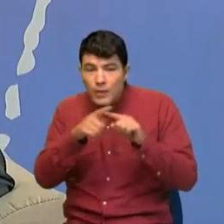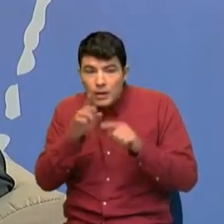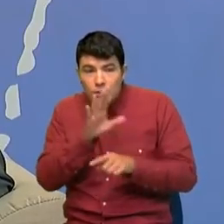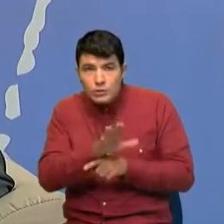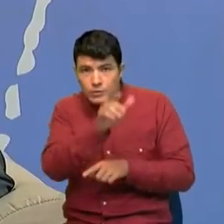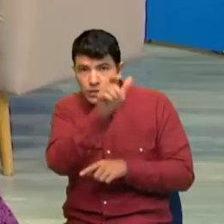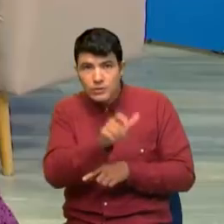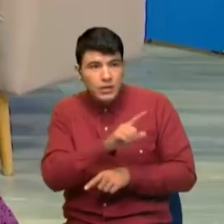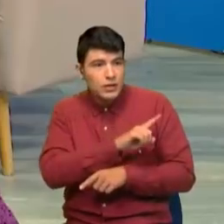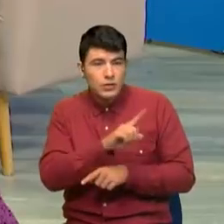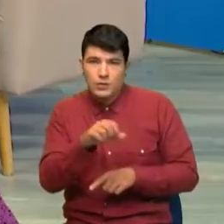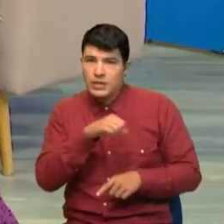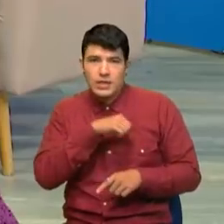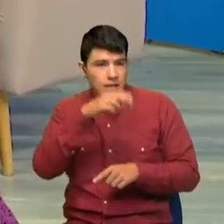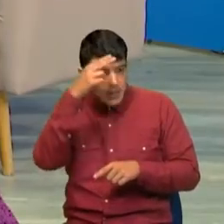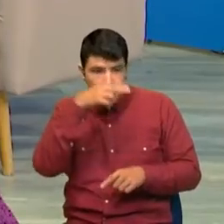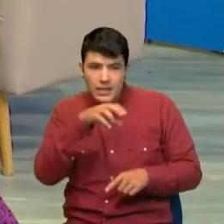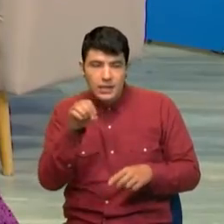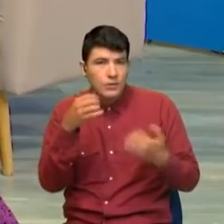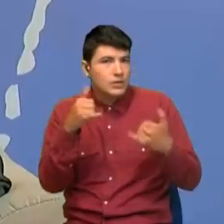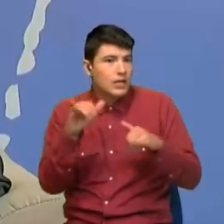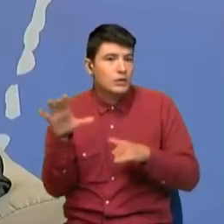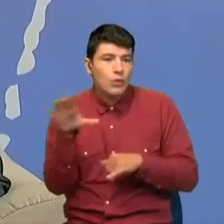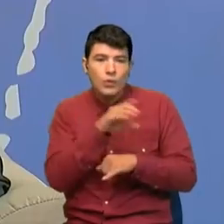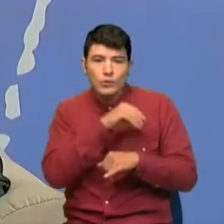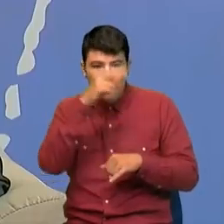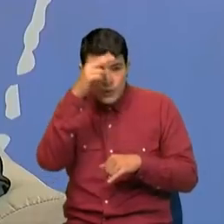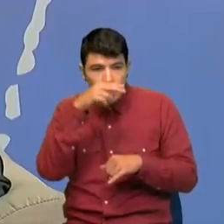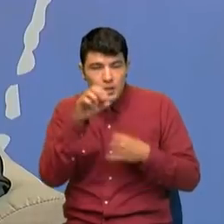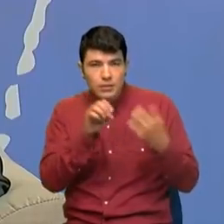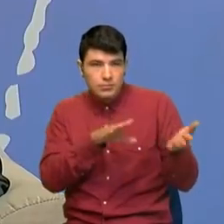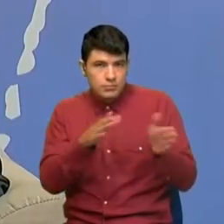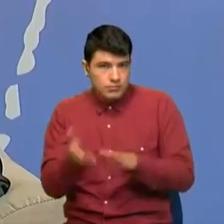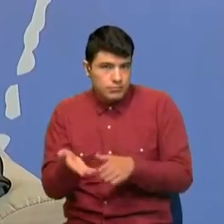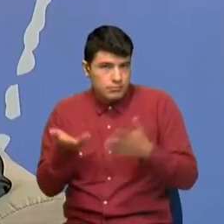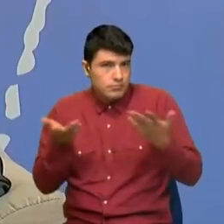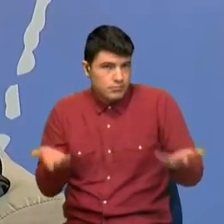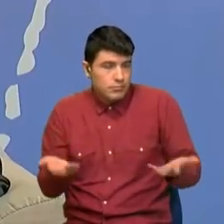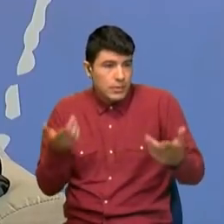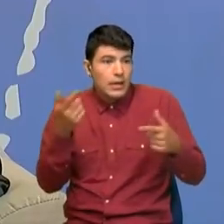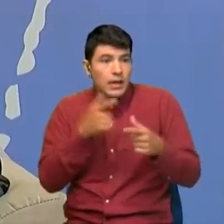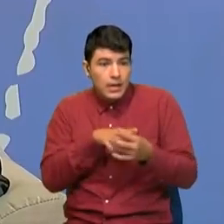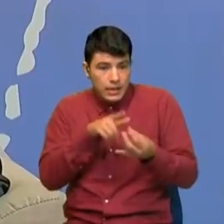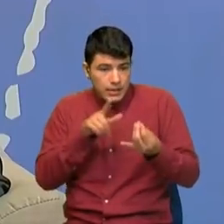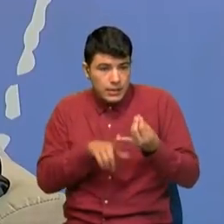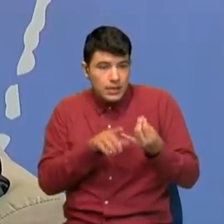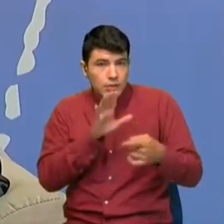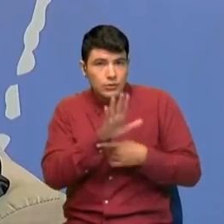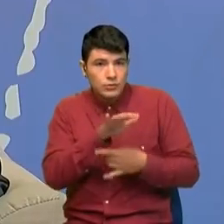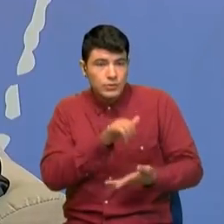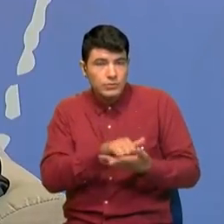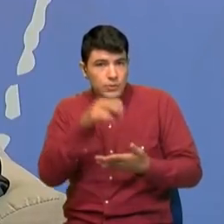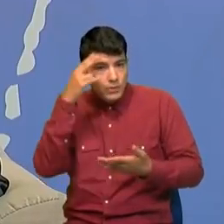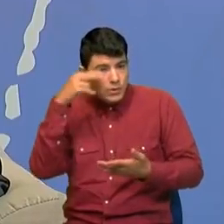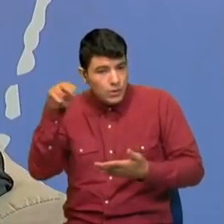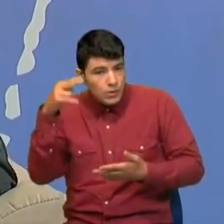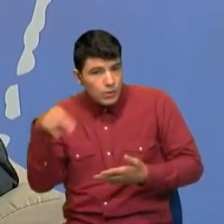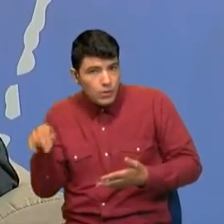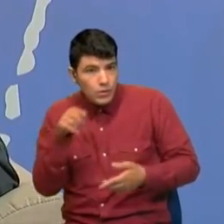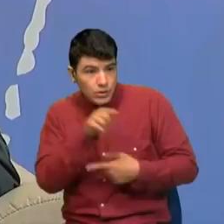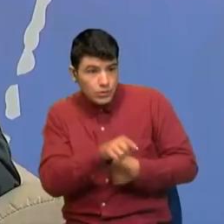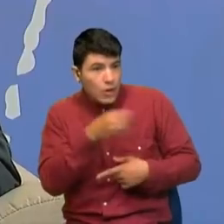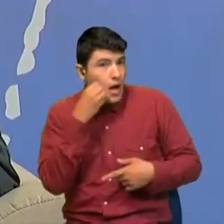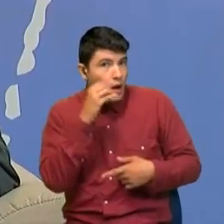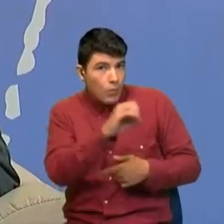caso, uno de esos hijos también ha fallecido. ¿Sí? En este caso, por decirlo así, los nietos podrían